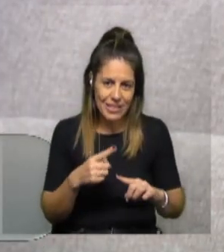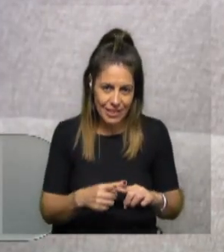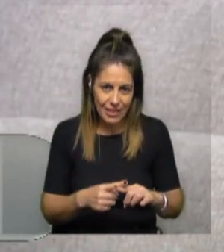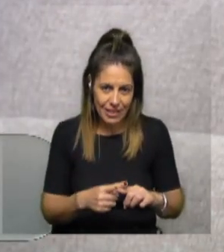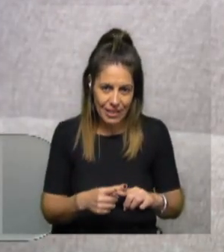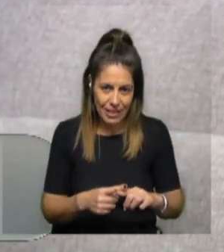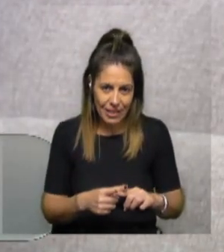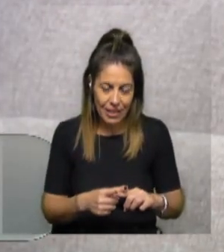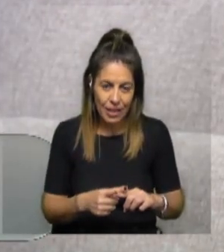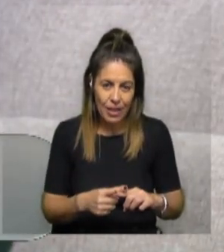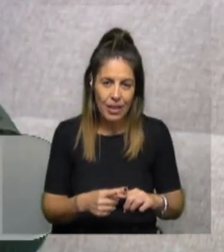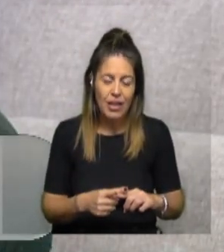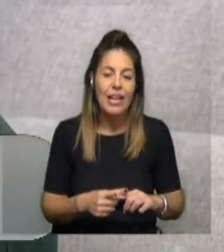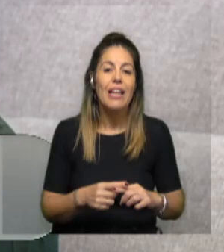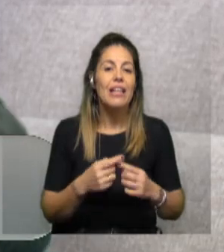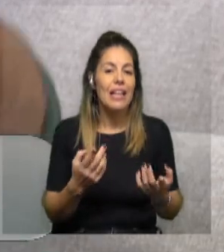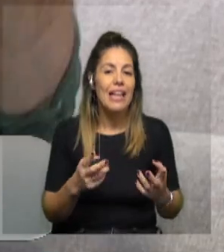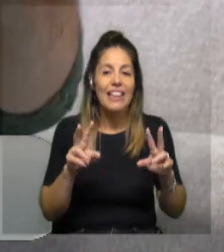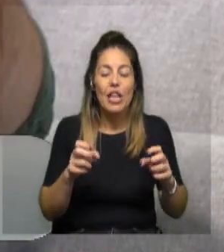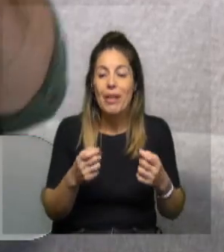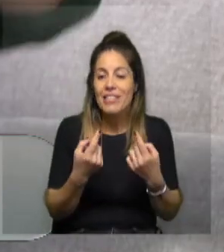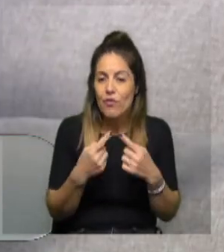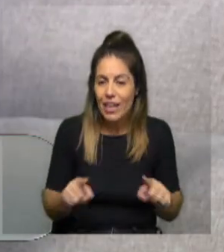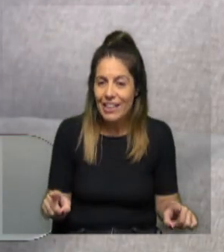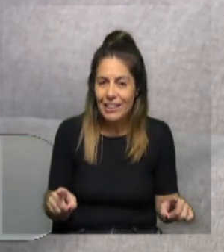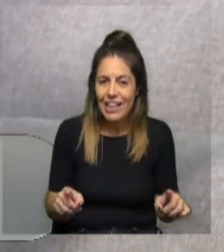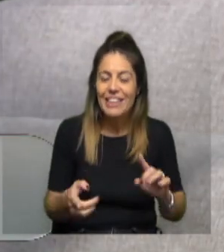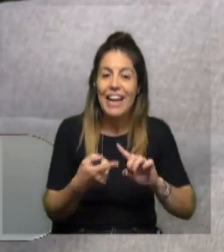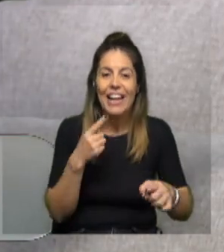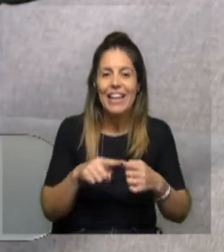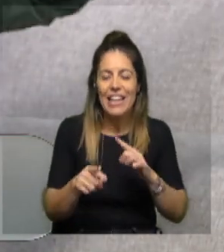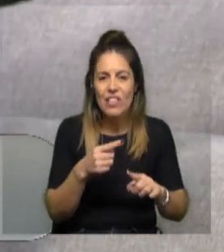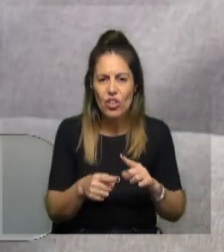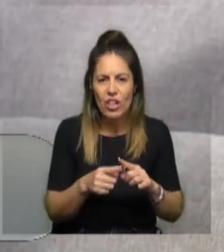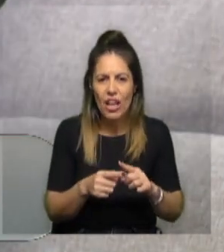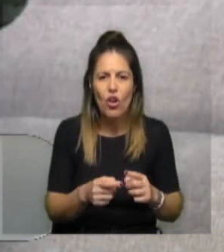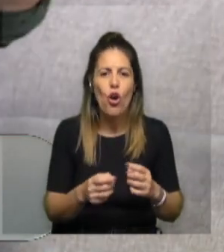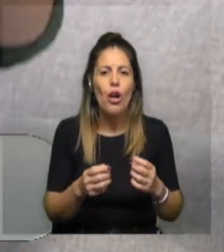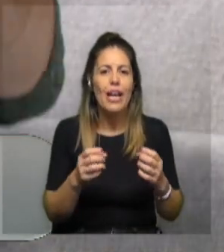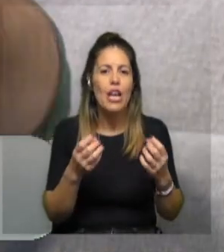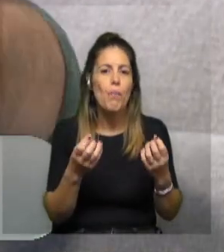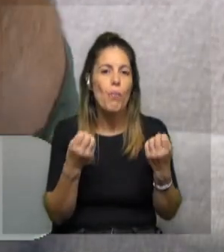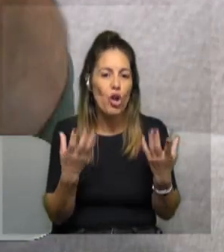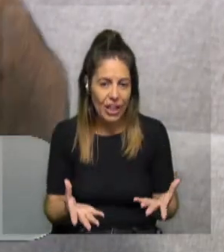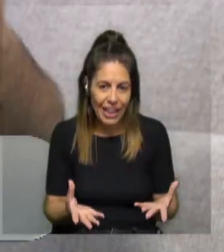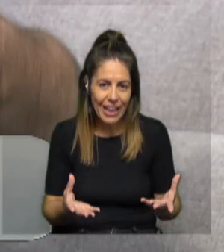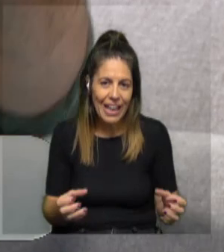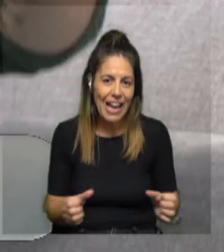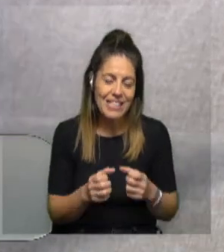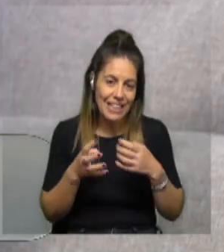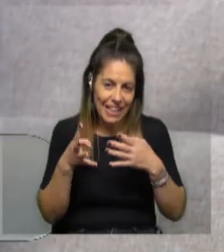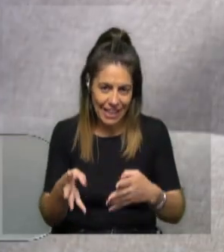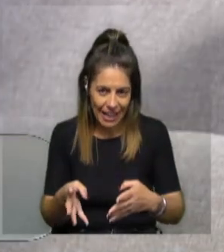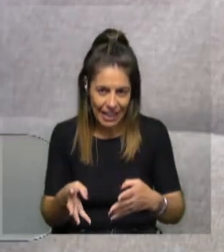suceda, lamentablemente. Las razones son otras, que tienen que ver con los motivos por el cual hacen de que estos perros ataquen.